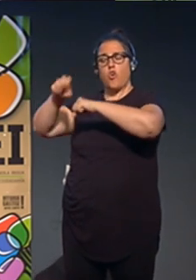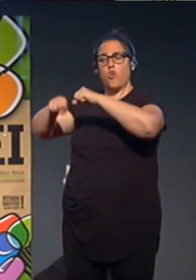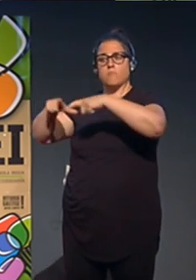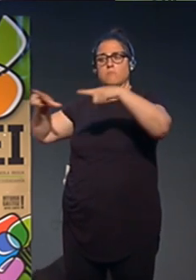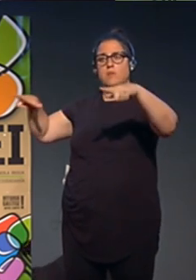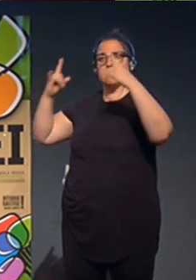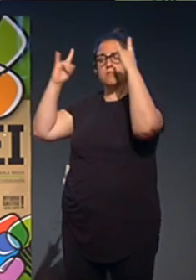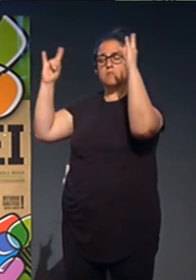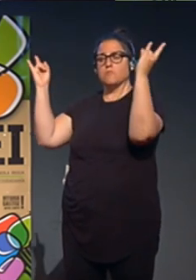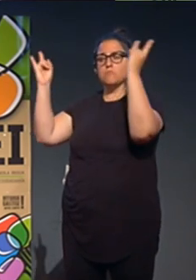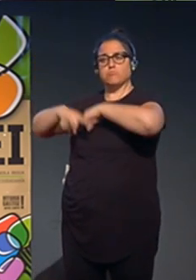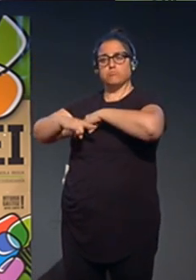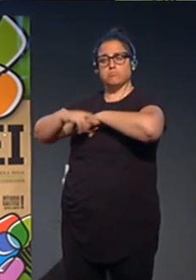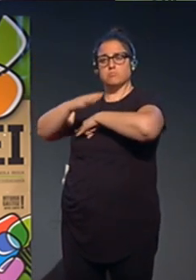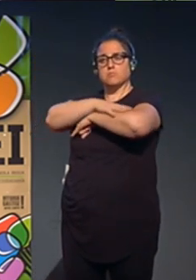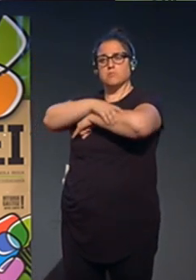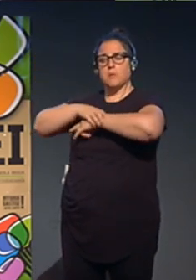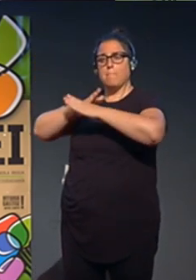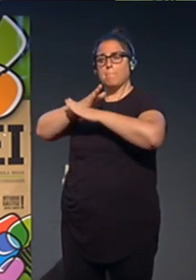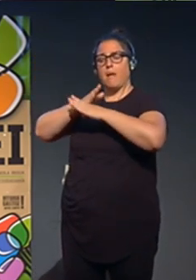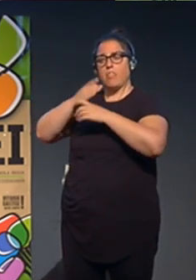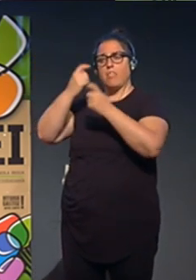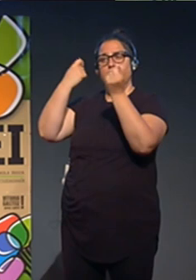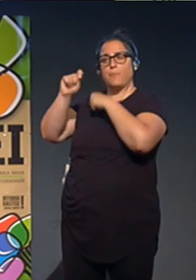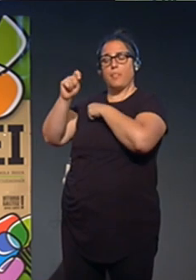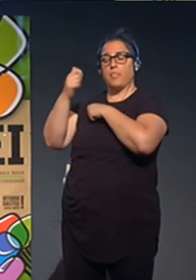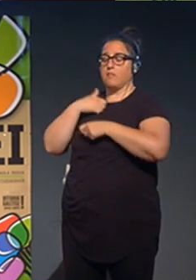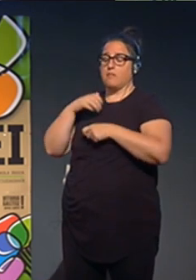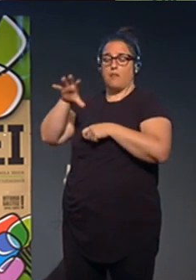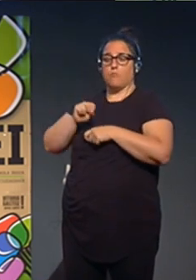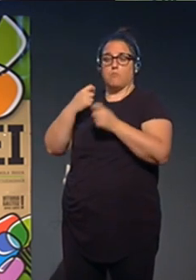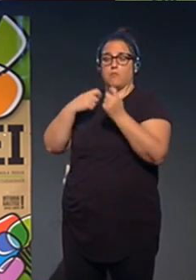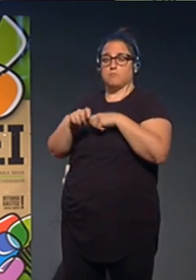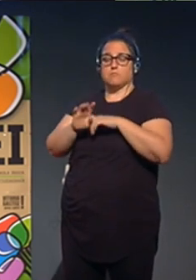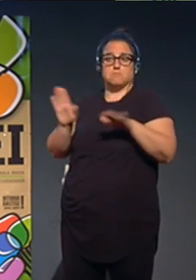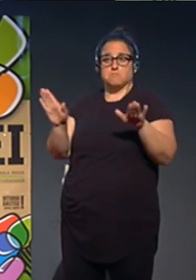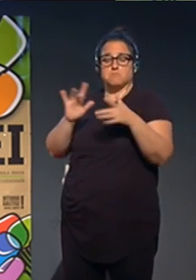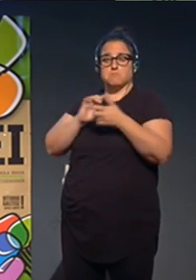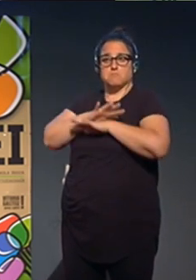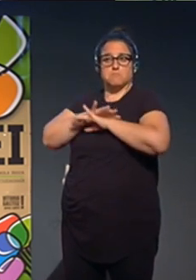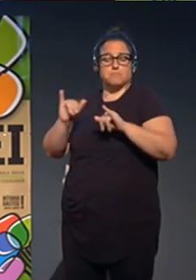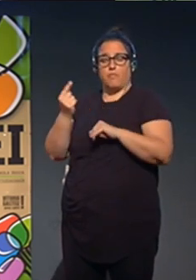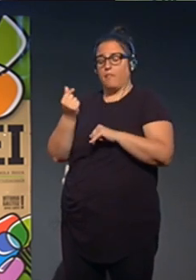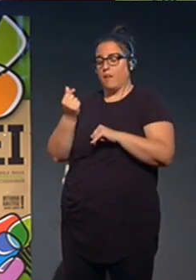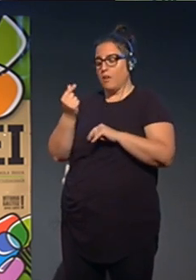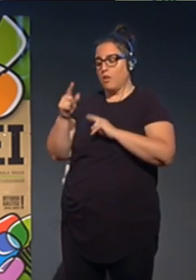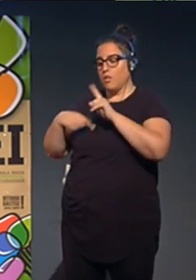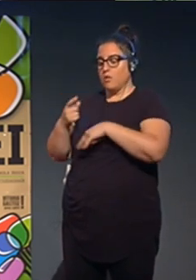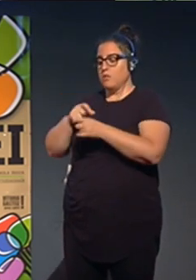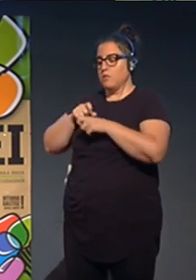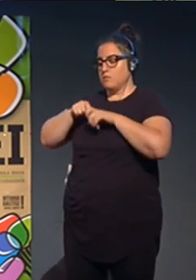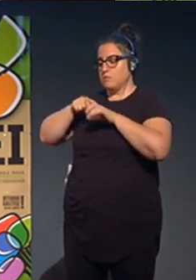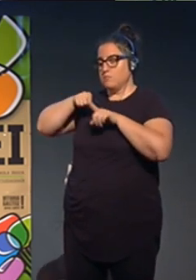deforesta se vende la madera con lo cual ya casi se amortiza el costo a continuación se siembra aquello que